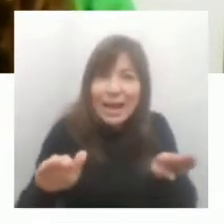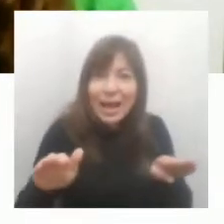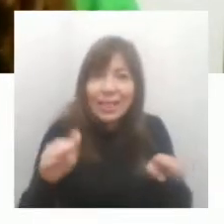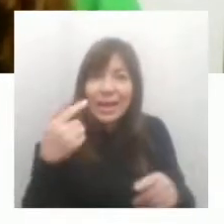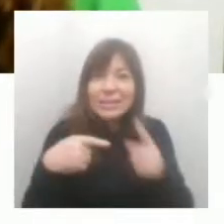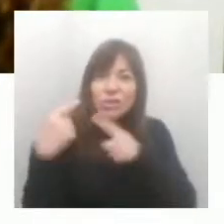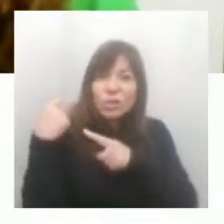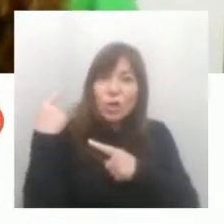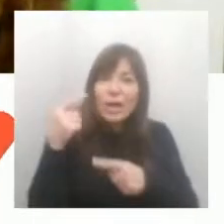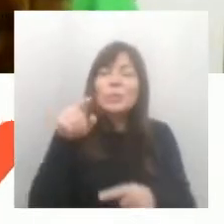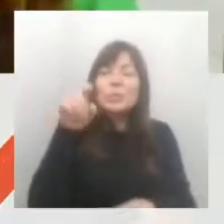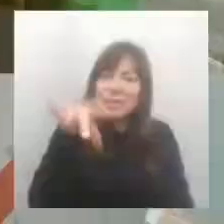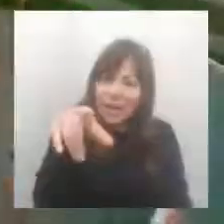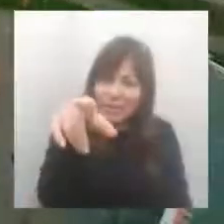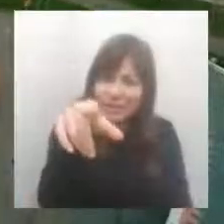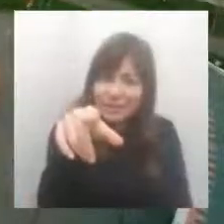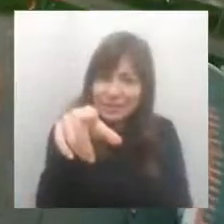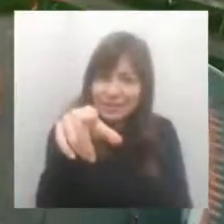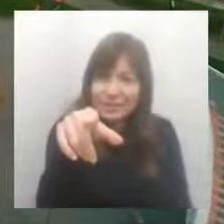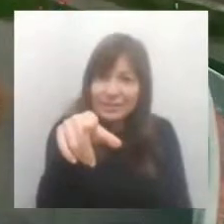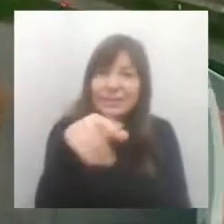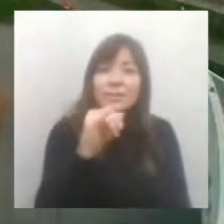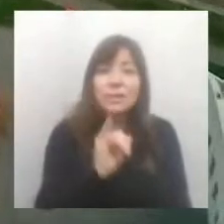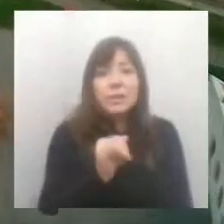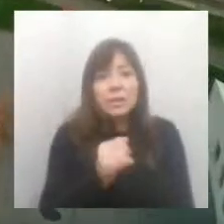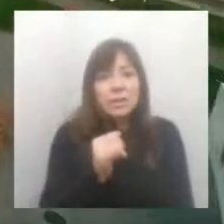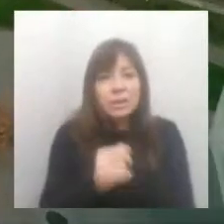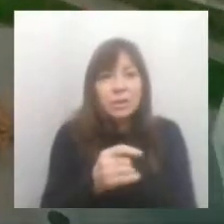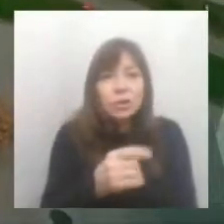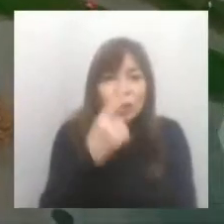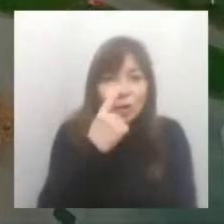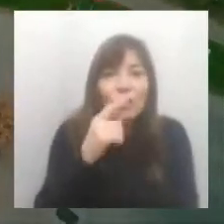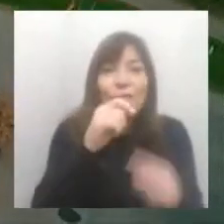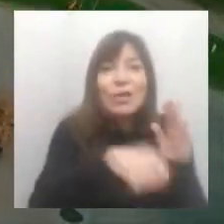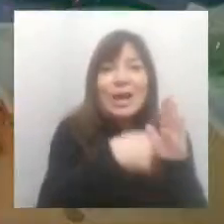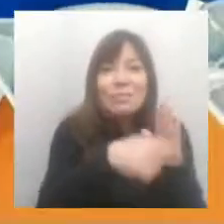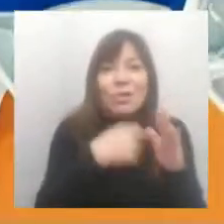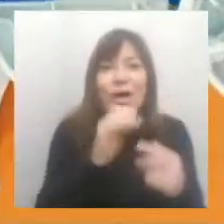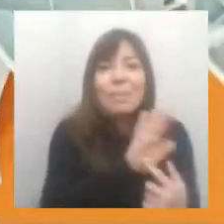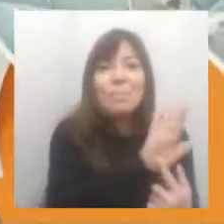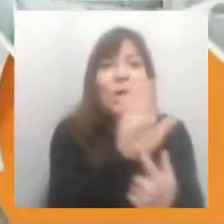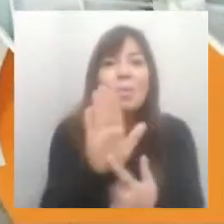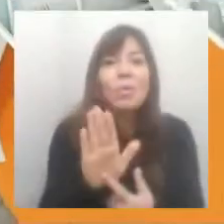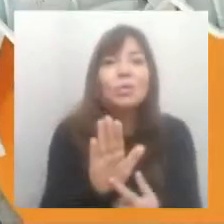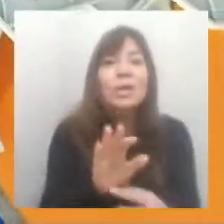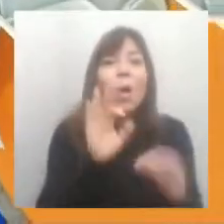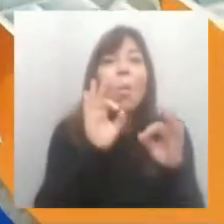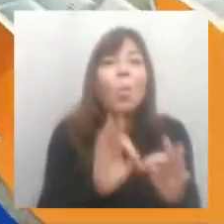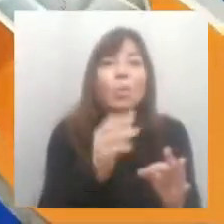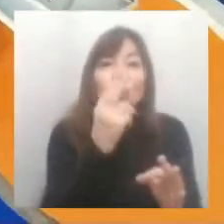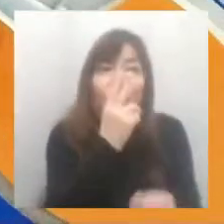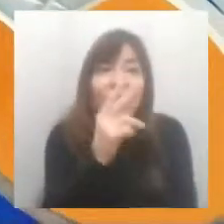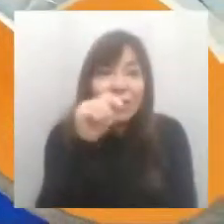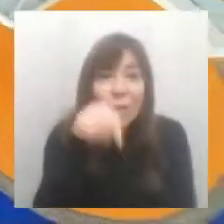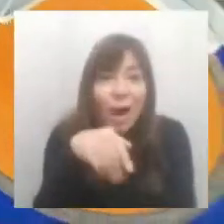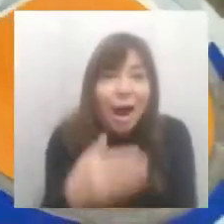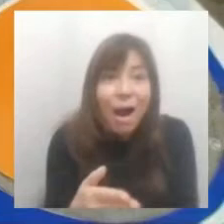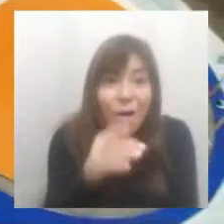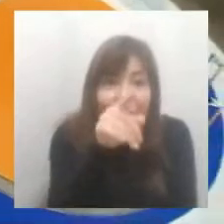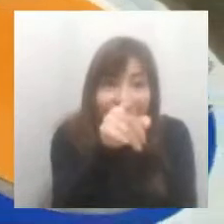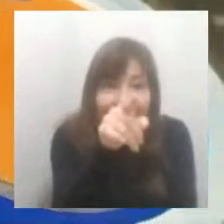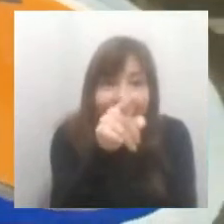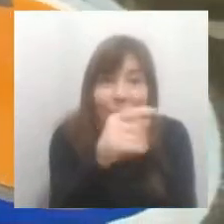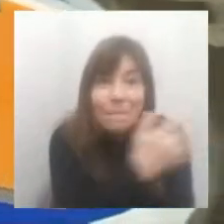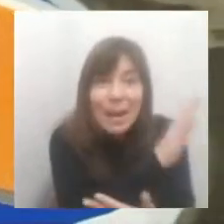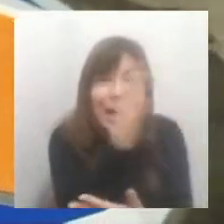ahí? Sí, te quiero contar un poco de lo que ocurre ahí y para eso vamos a ver un video. Justo donde estamos viendo, ahí, bueno, ahí está la Plaza